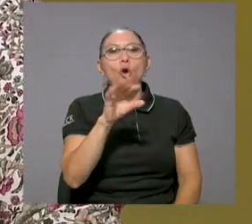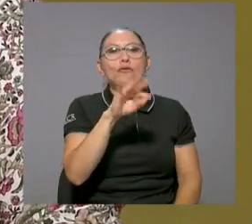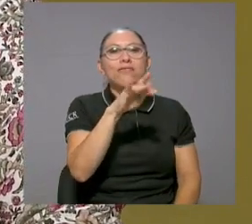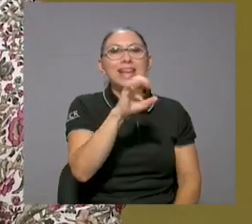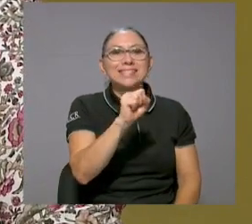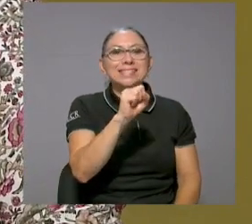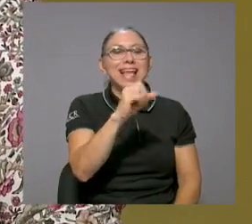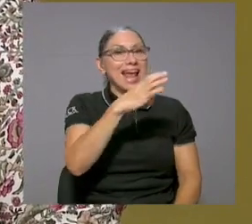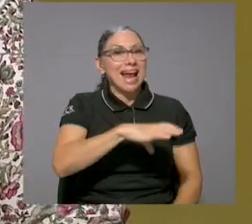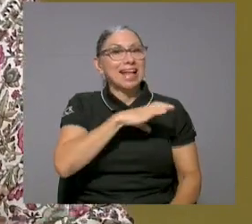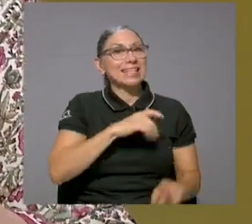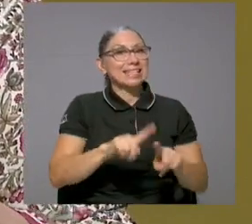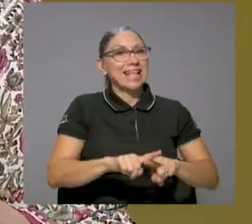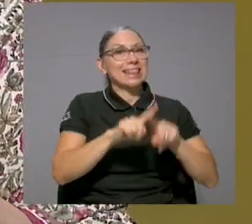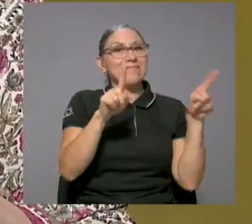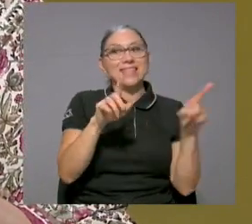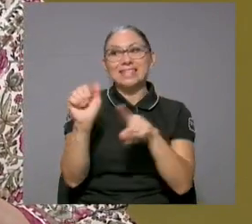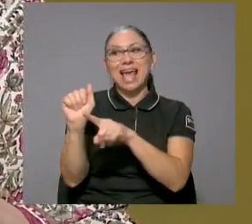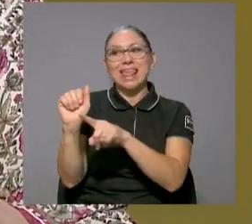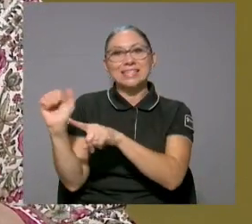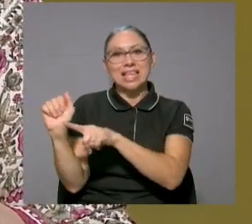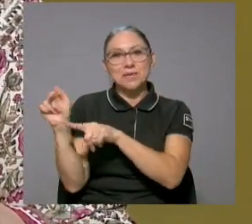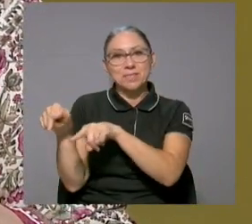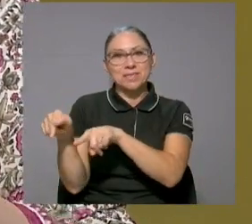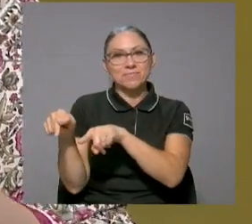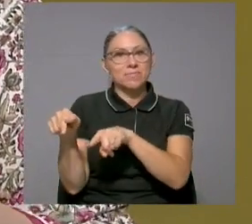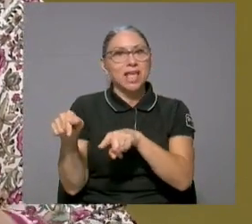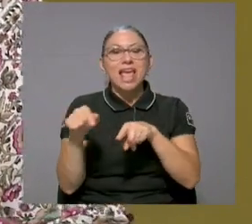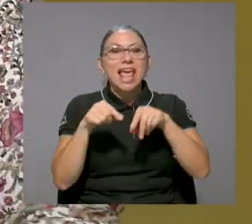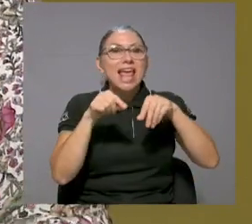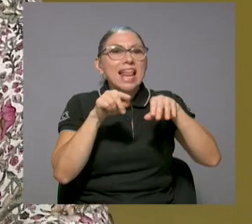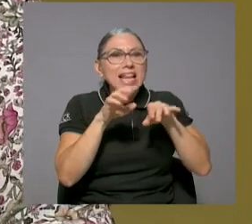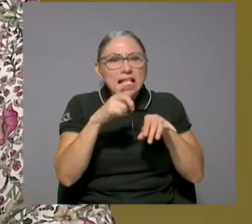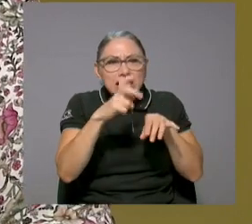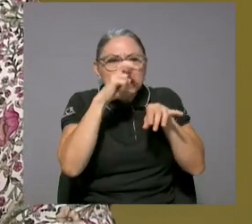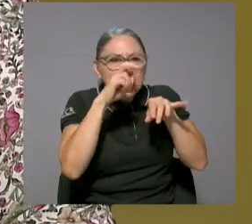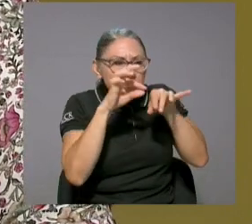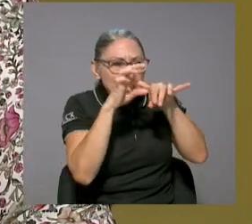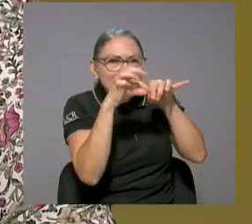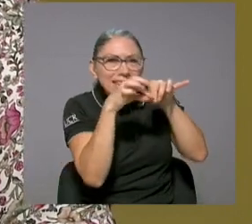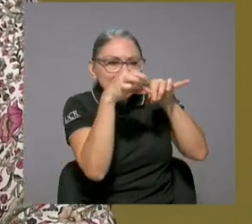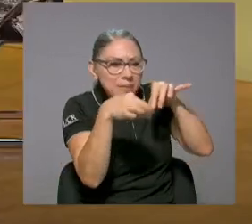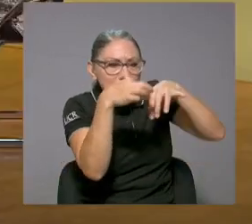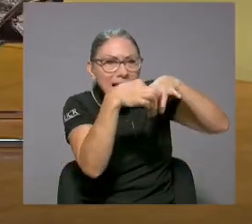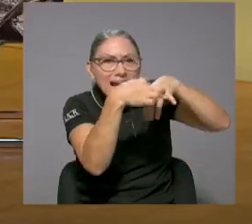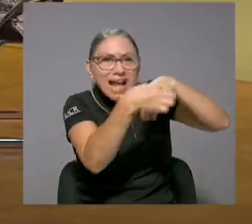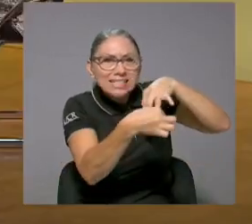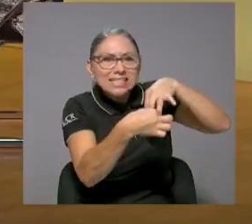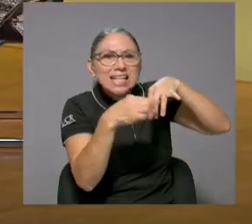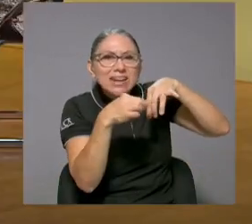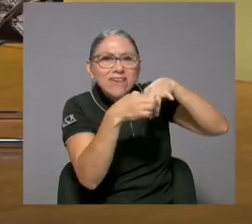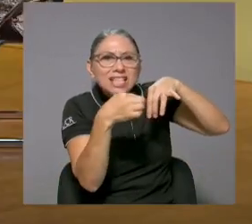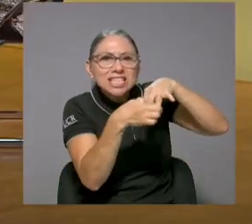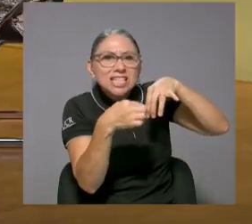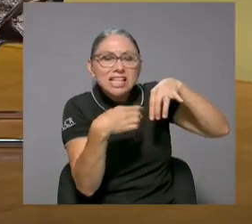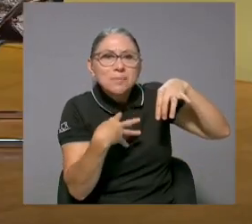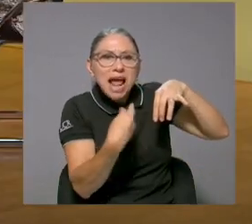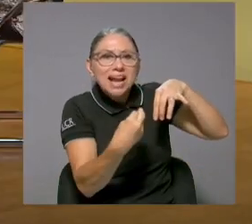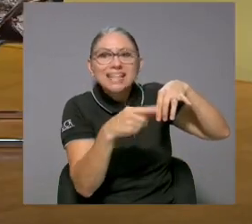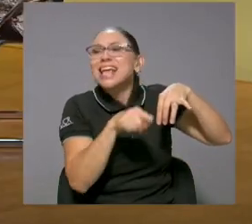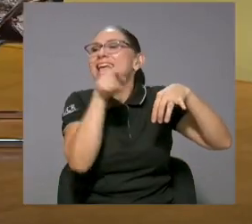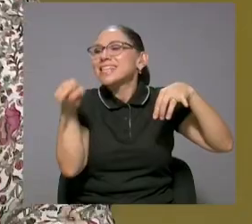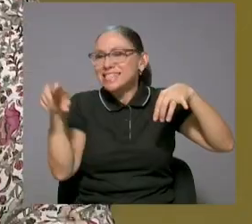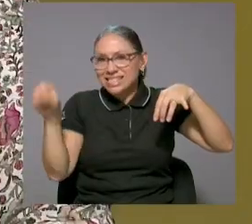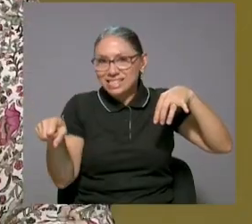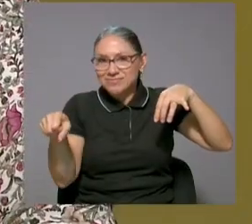aegypti, sobre todo que no tiene las rayitas blancas en las patitas como si tienen el Aedes, y